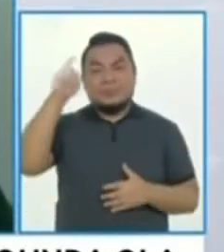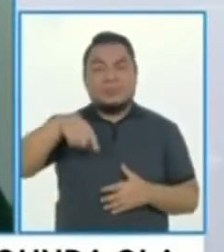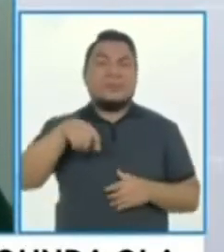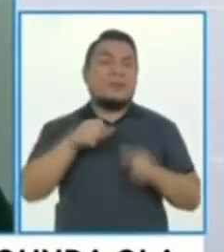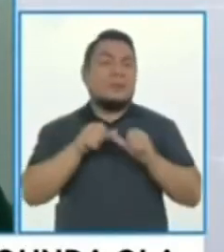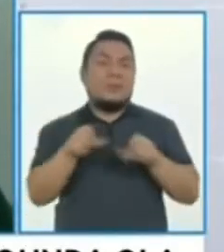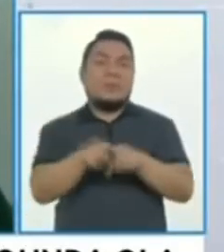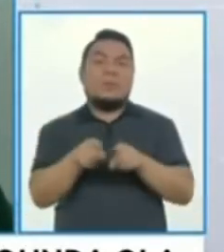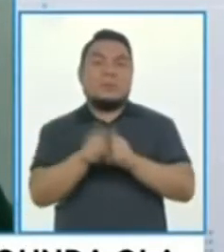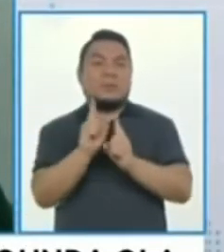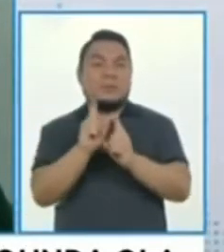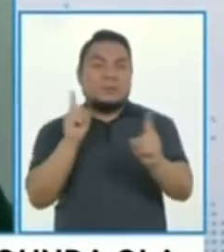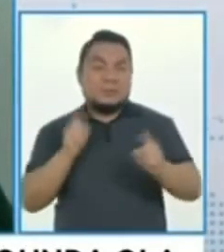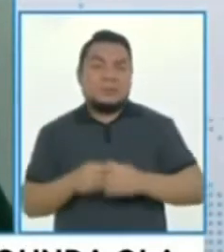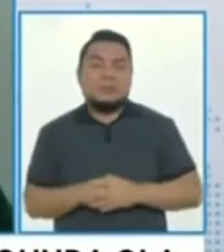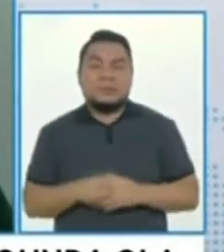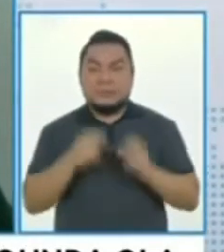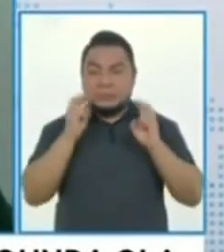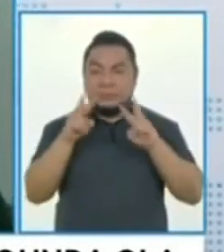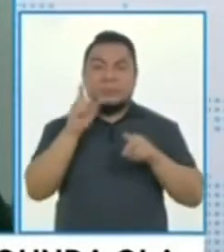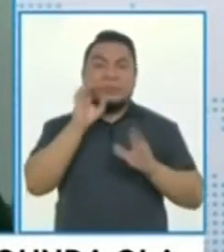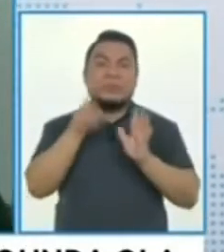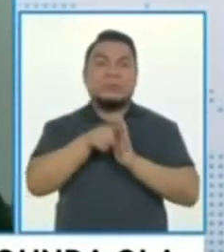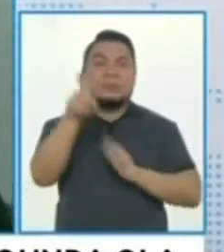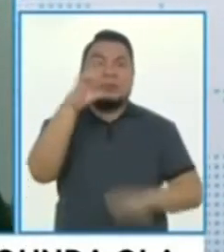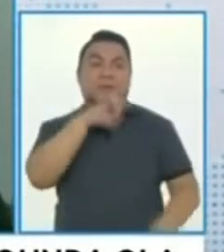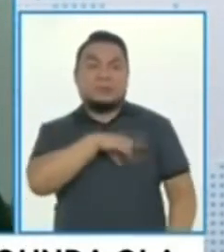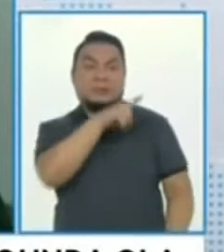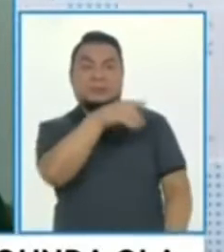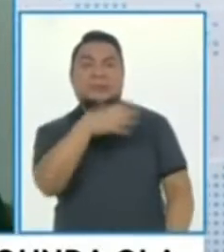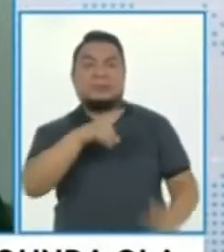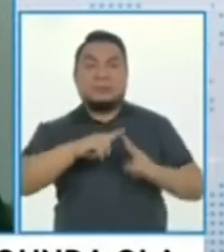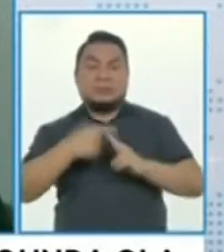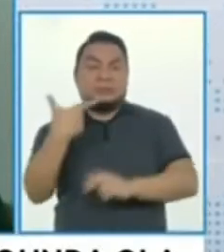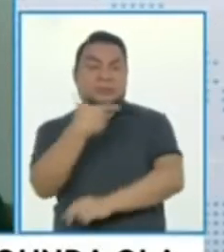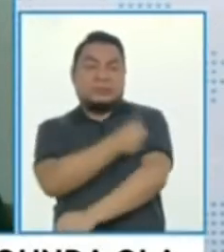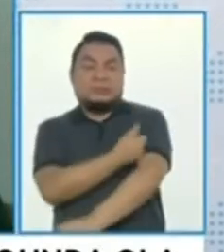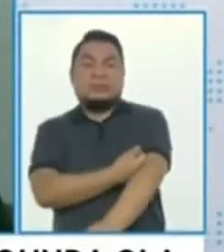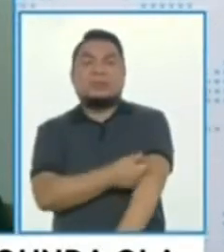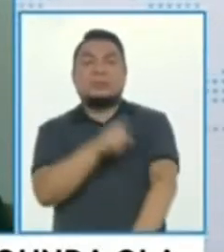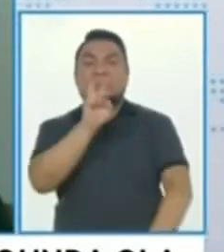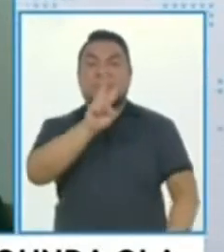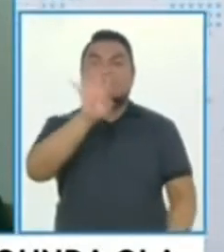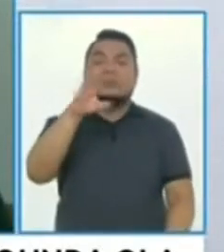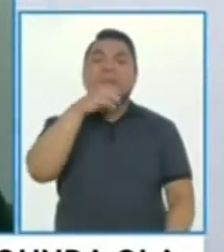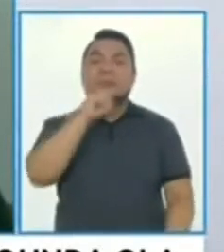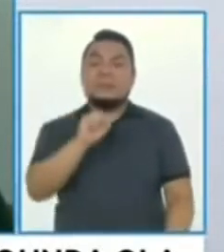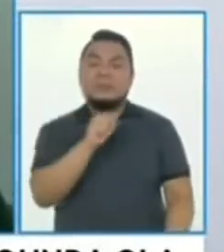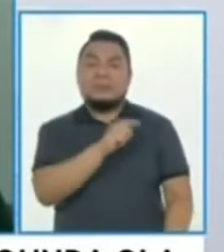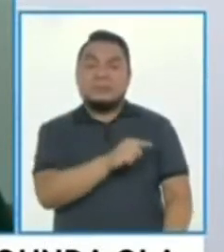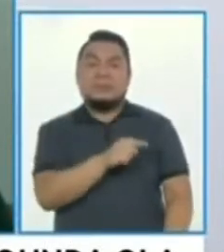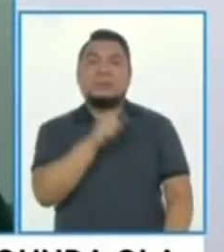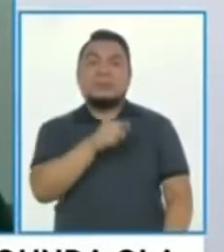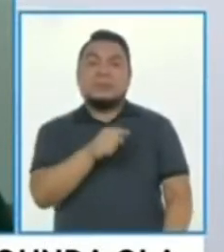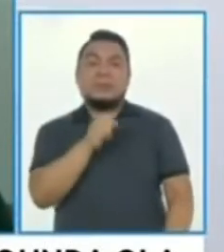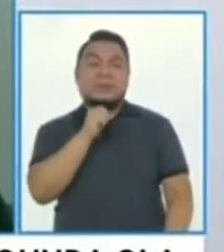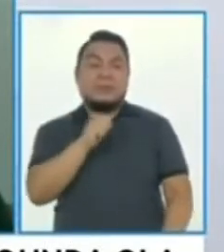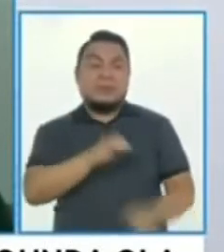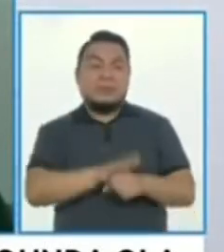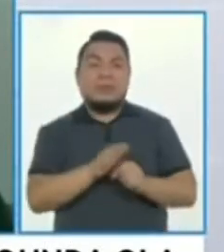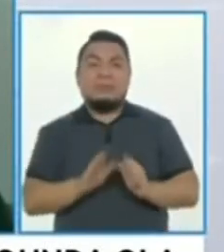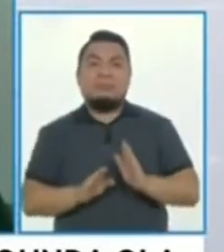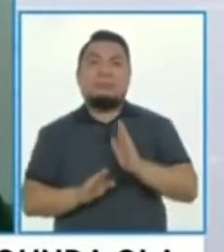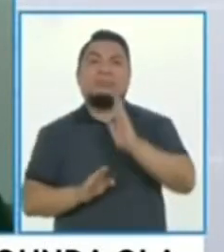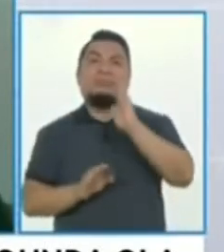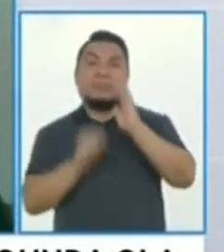distanciamiento y lavado en general. Vemos el caso de Chile, donde ya comenzaron con la vacunación el 24 de diciembre y los casos están